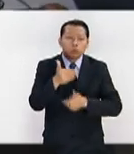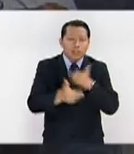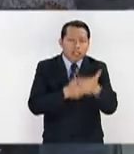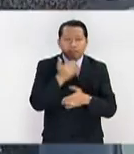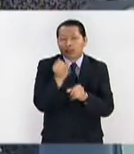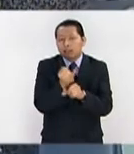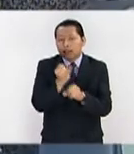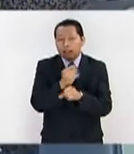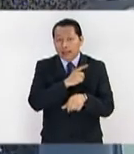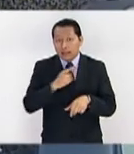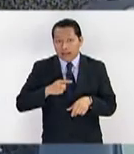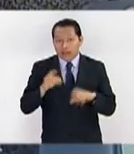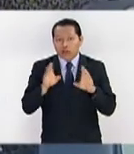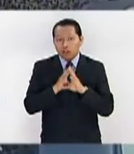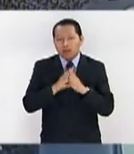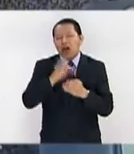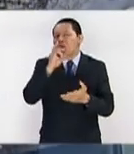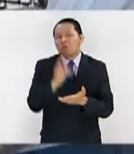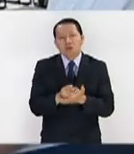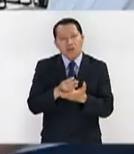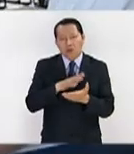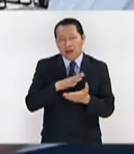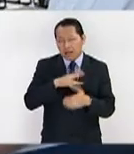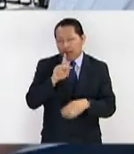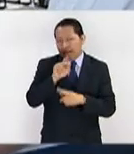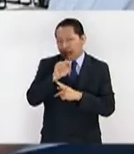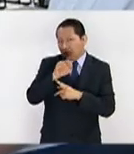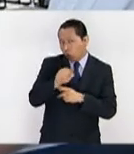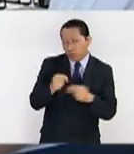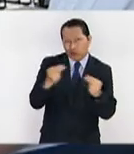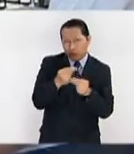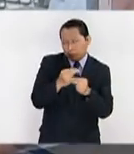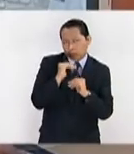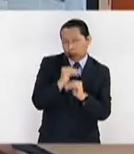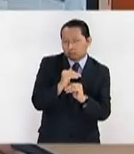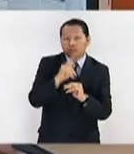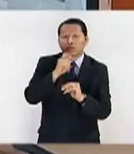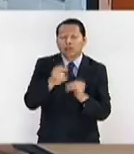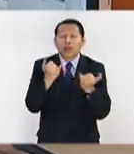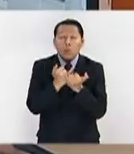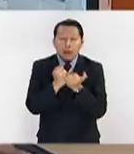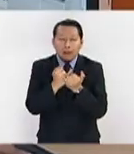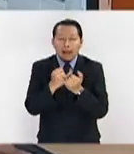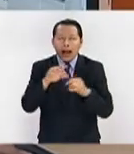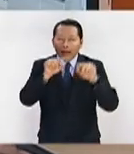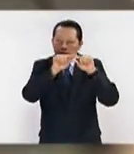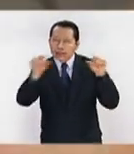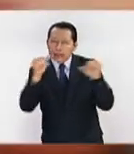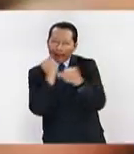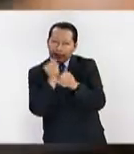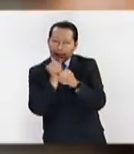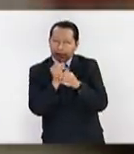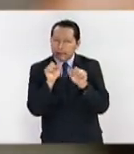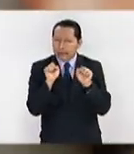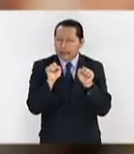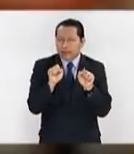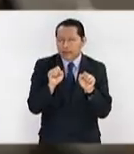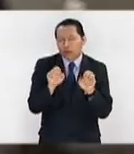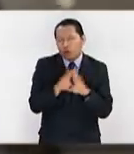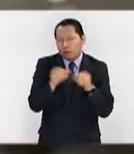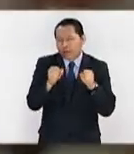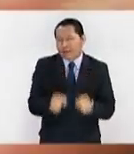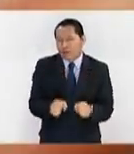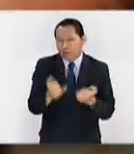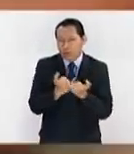Internet, deben compartirse solo los datos necesarios y revisar que la dirección electrónica del comercio sea segura. Esta medida fue